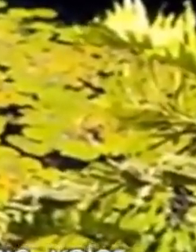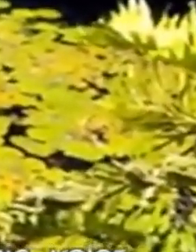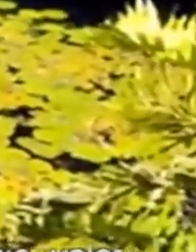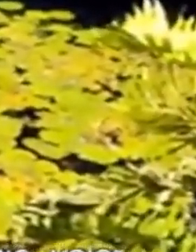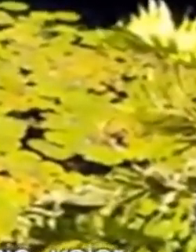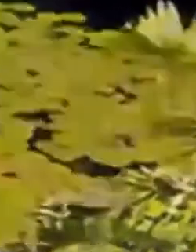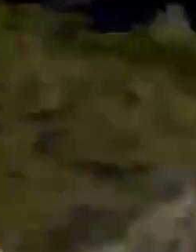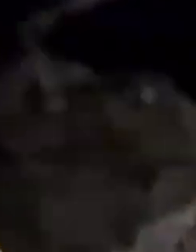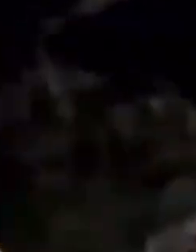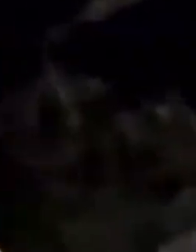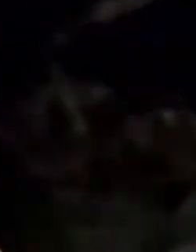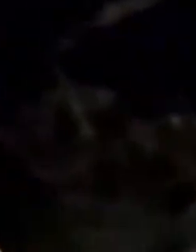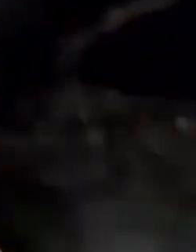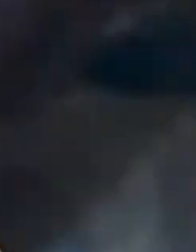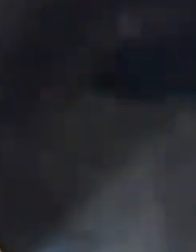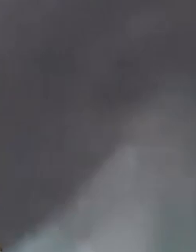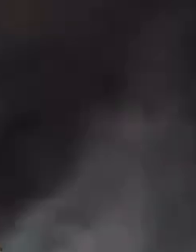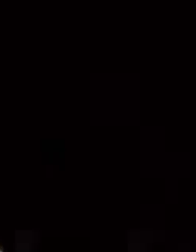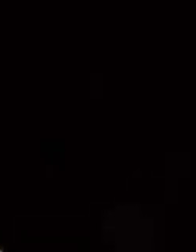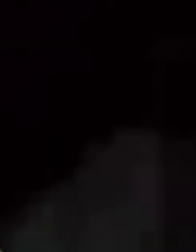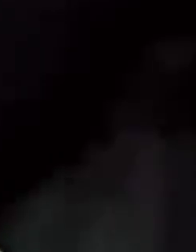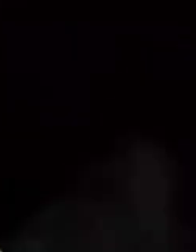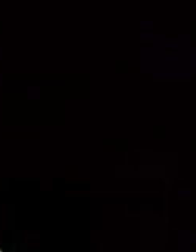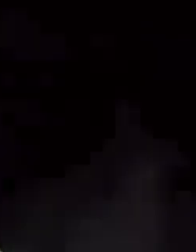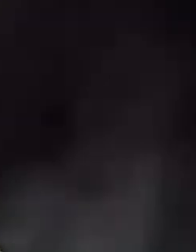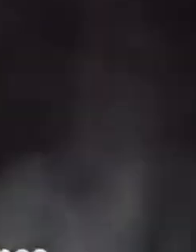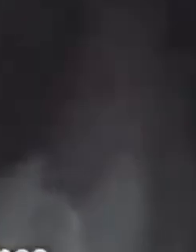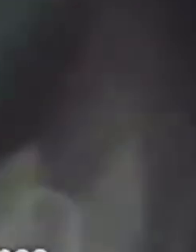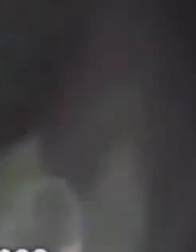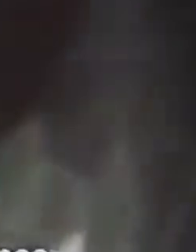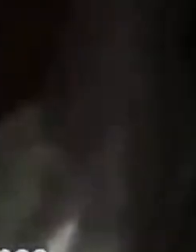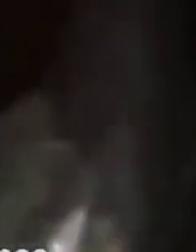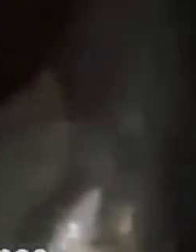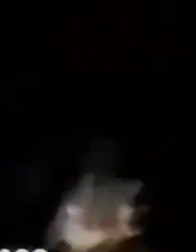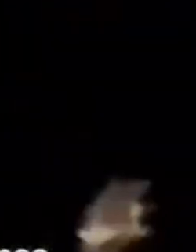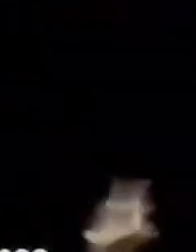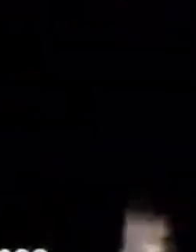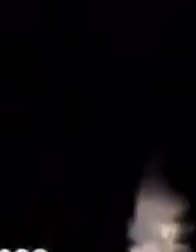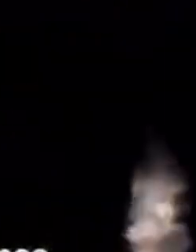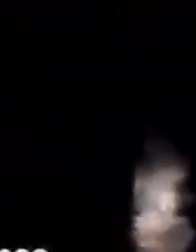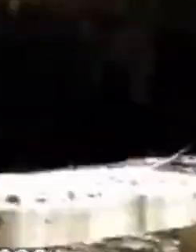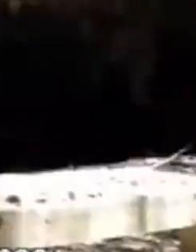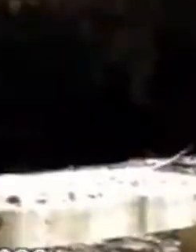aprecio, valor, porque son dados por la naturaleza, no son fabricados.